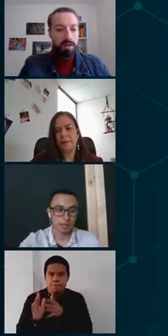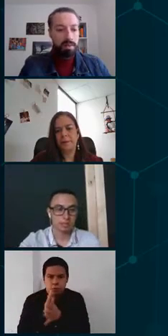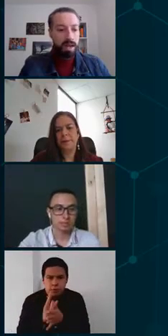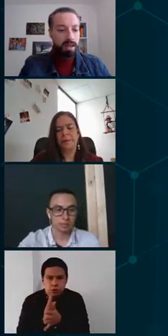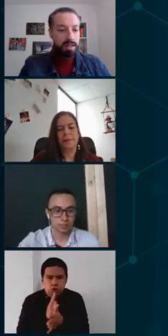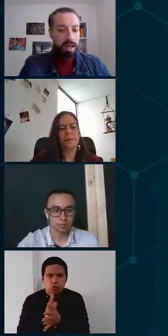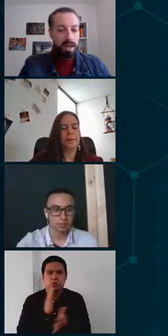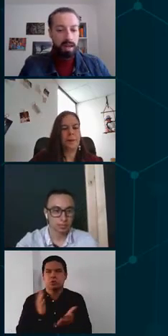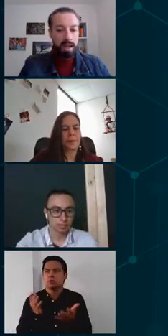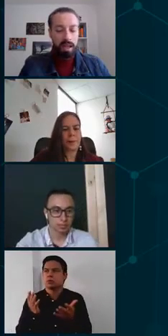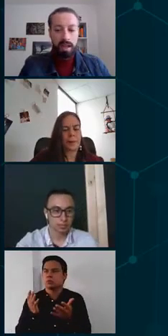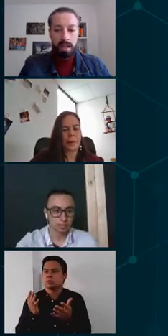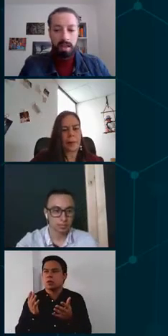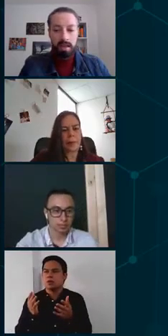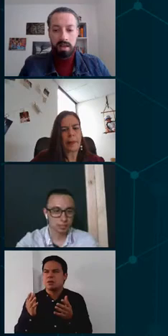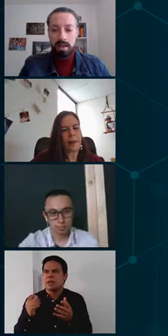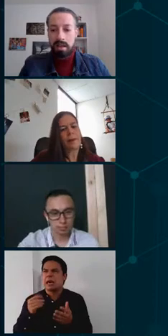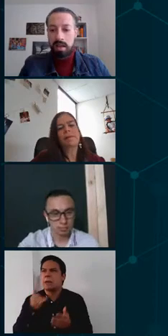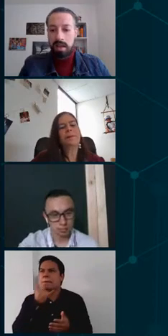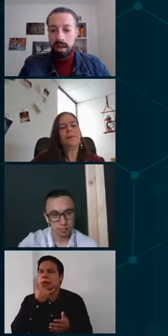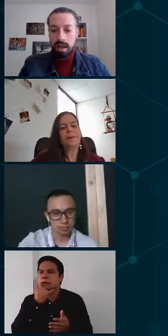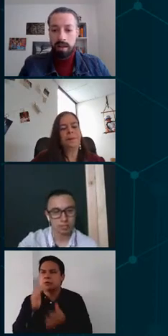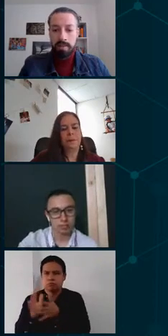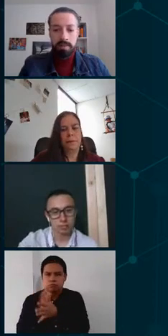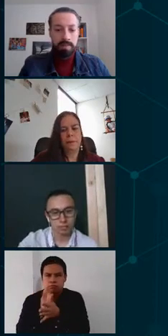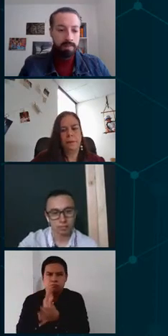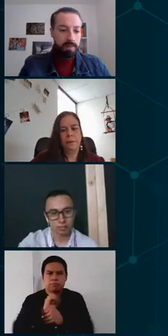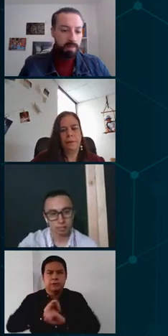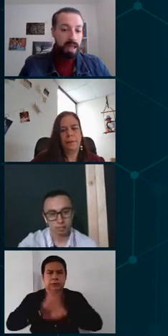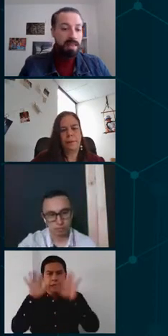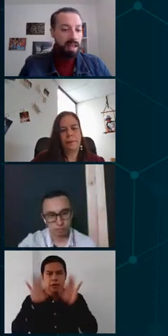de alguna forma estar